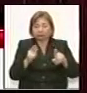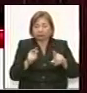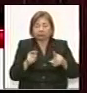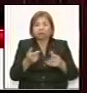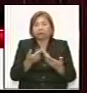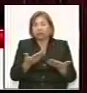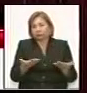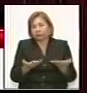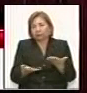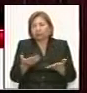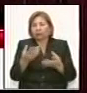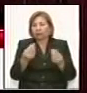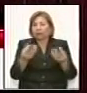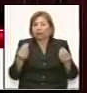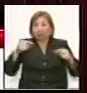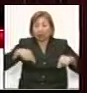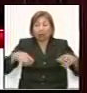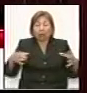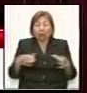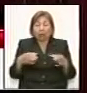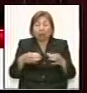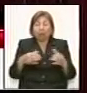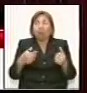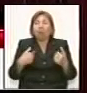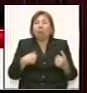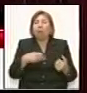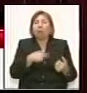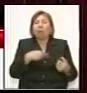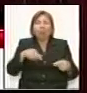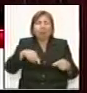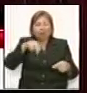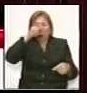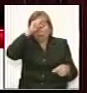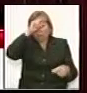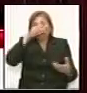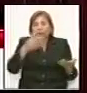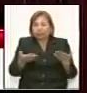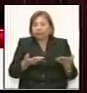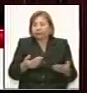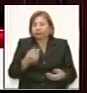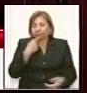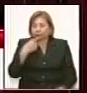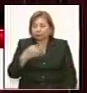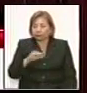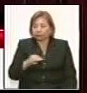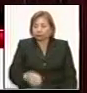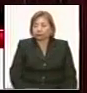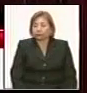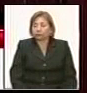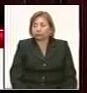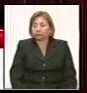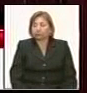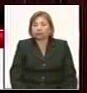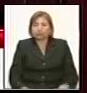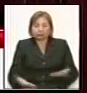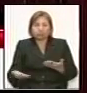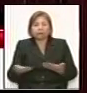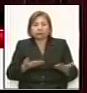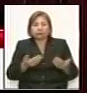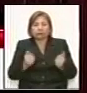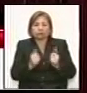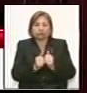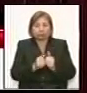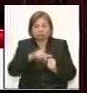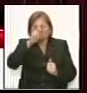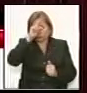minoría. Yo creo que la gran mayoría en el Congreso, y creo que en la opinión pública nacional también, hemos siempre respaldado ¿no? la solidaridad con el pueblo